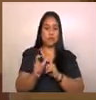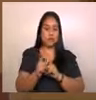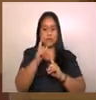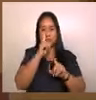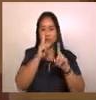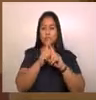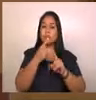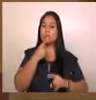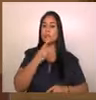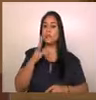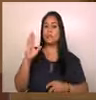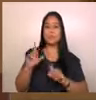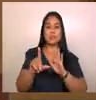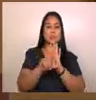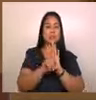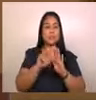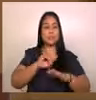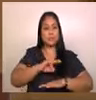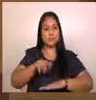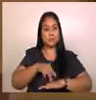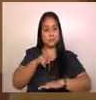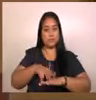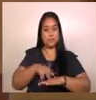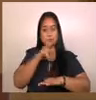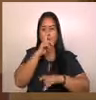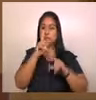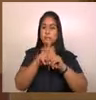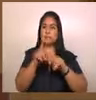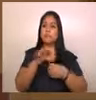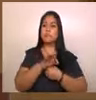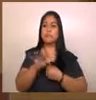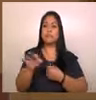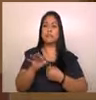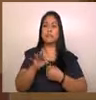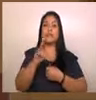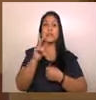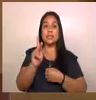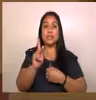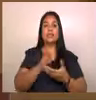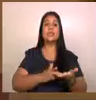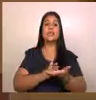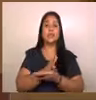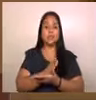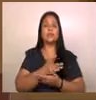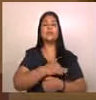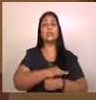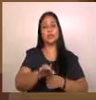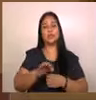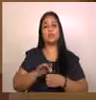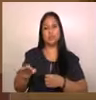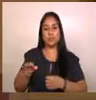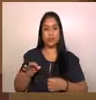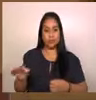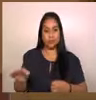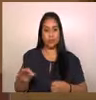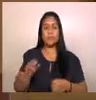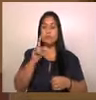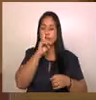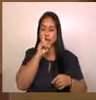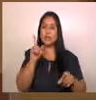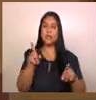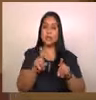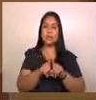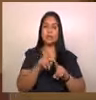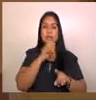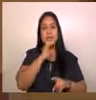cumplimiento de la legislación nacional y el de los derechos a los pueblos. Asimismo, es